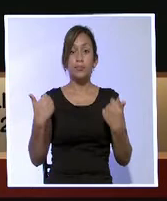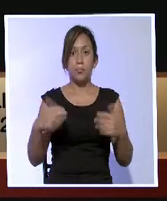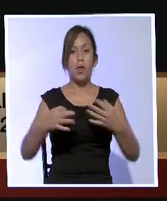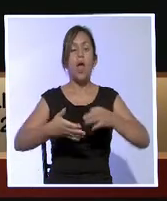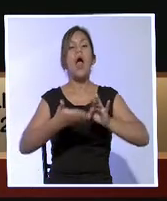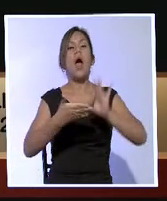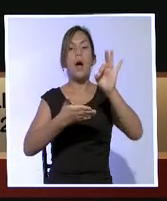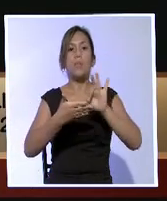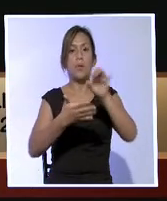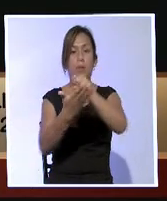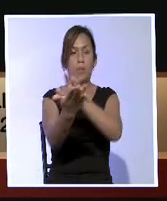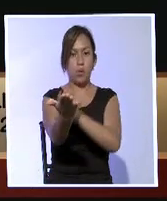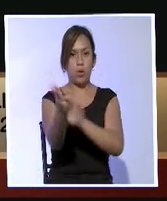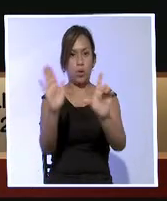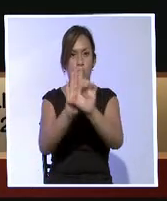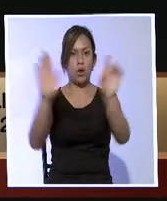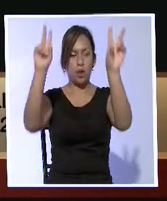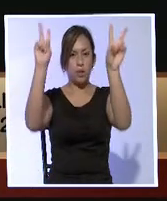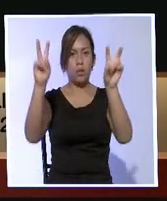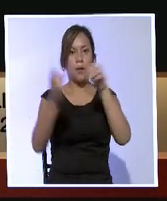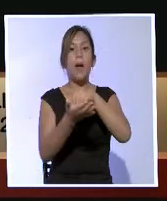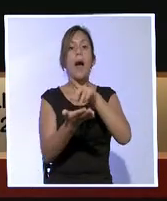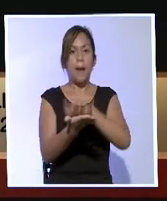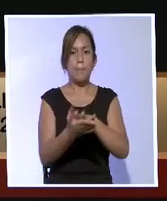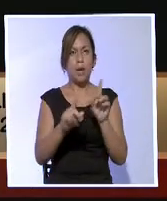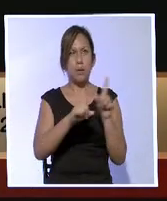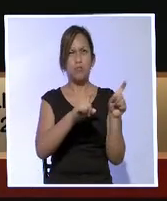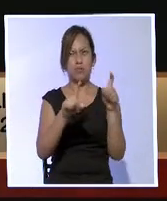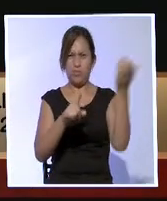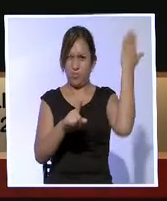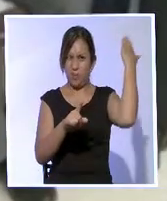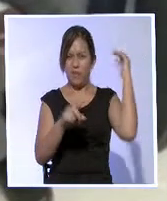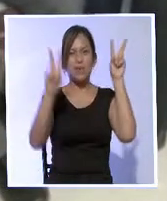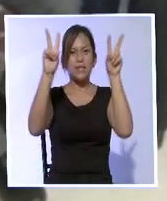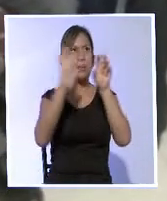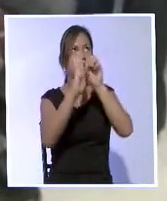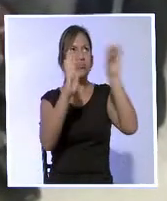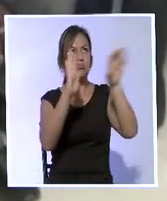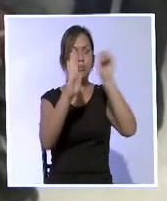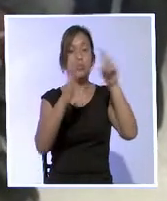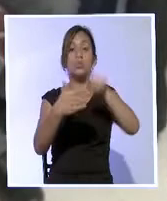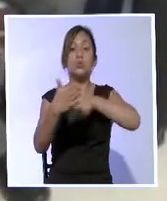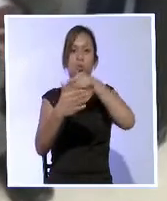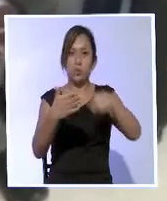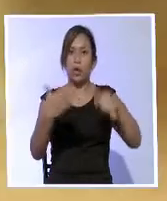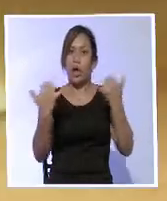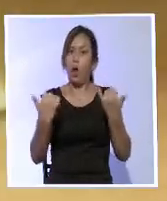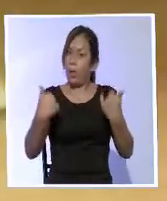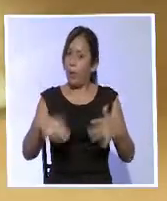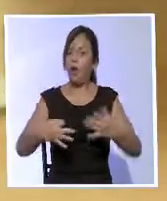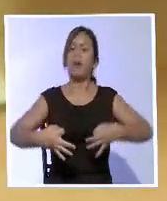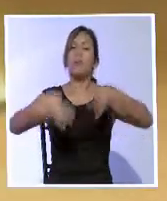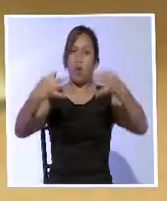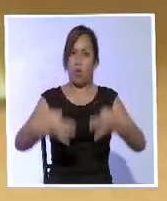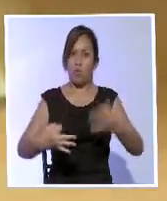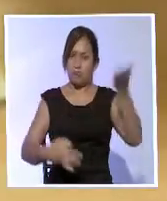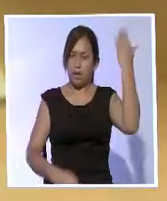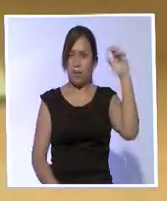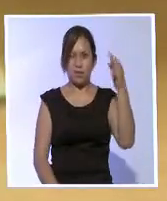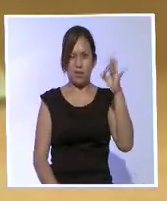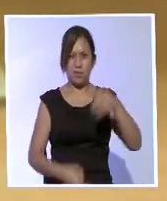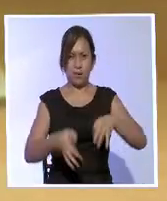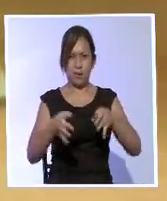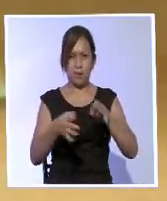del proyecto de ley que busca aplicar la consulta popular sobre los paraísos fiscales del pasado 19 de febrero